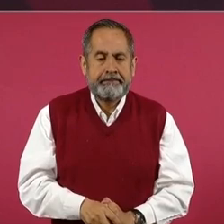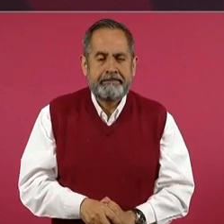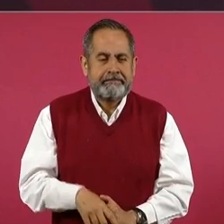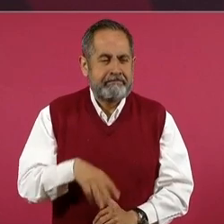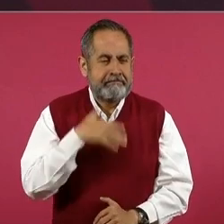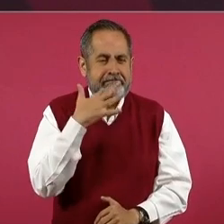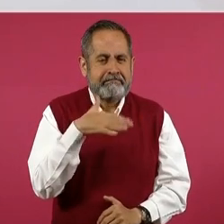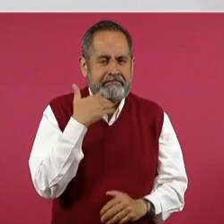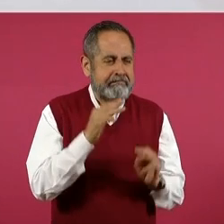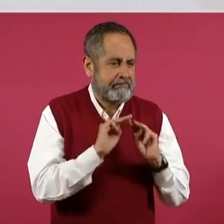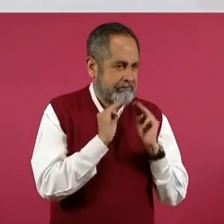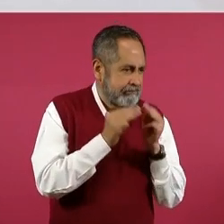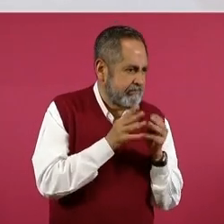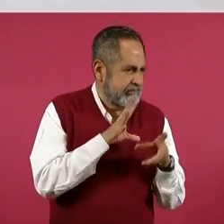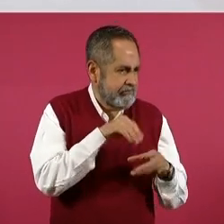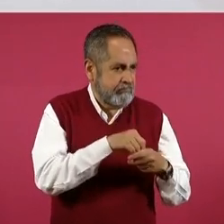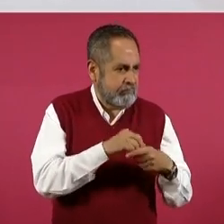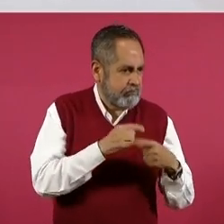mafioso,